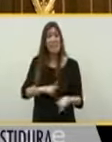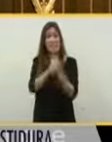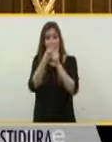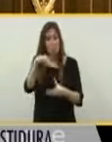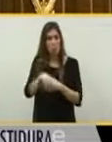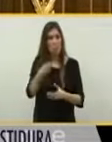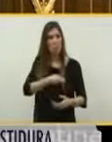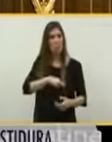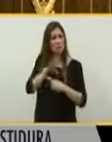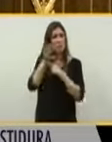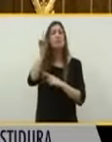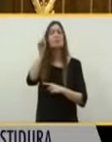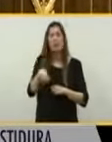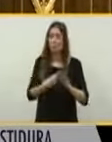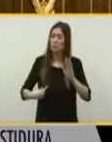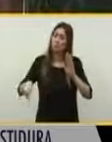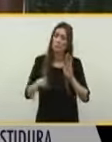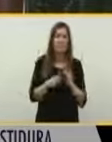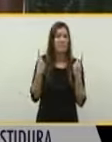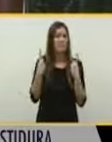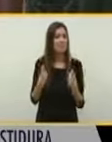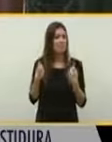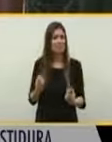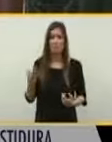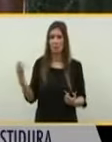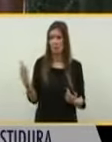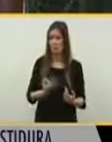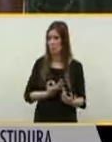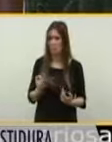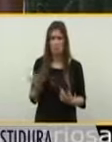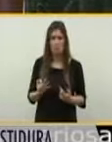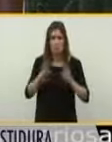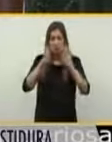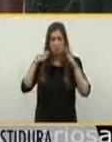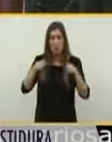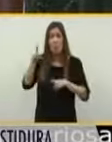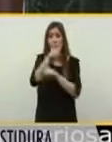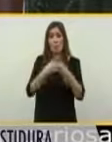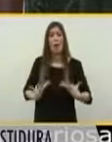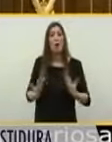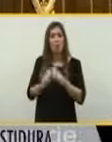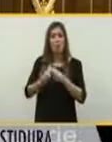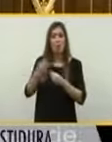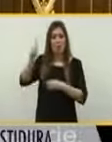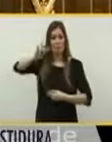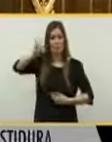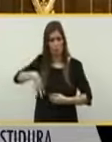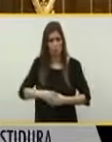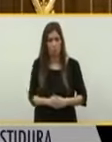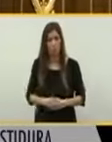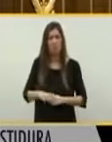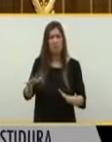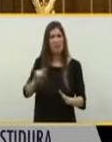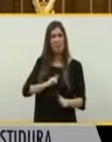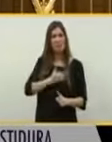plantea también la imperiosa necesidad de abordar los problemas de convivencia en Cataluña. Desde el respeto a la identidad de cada